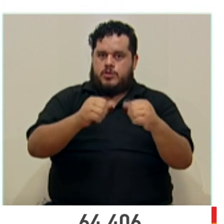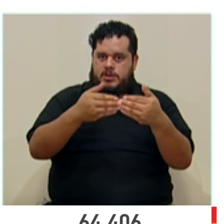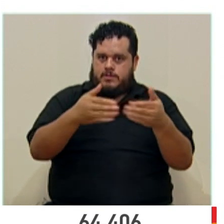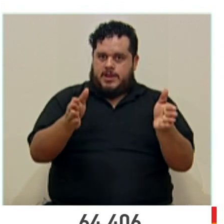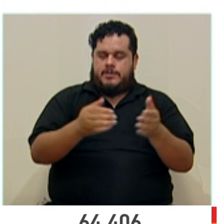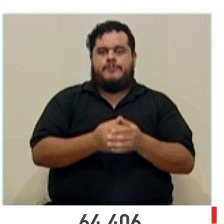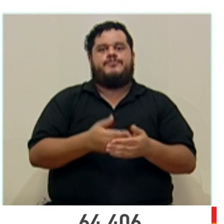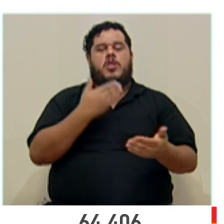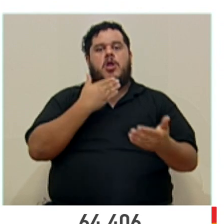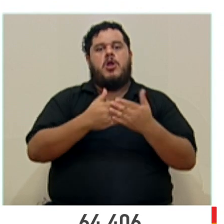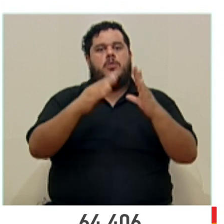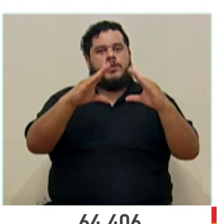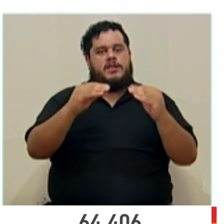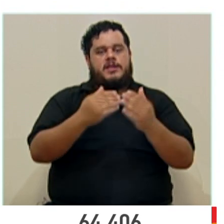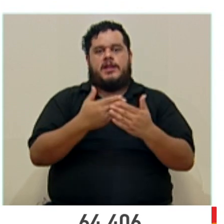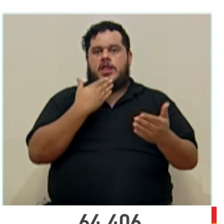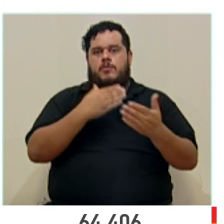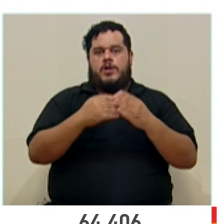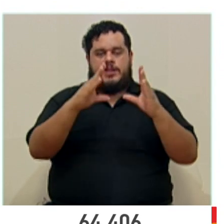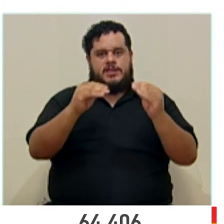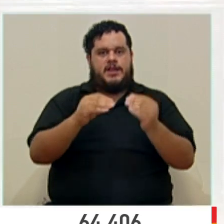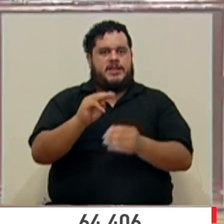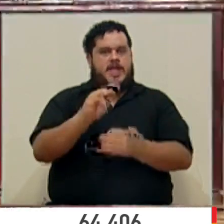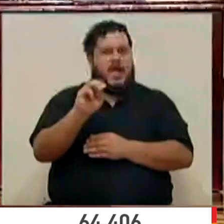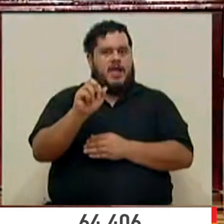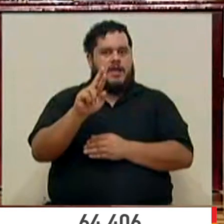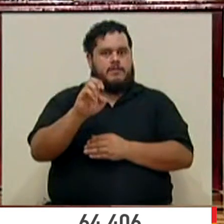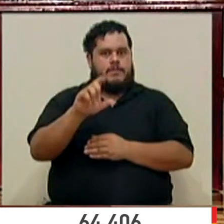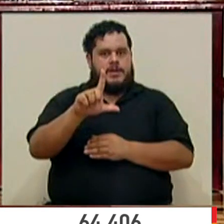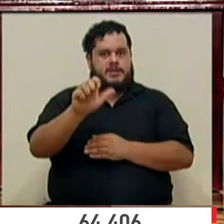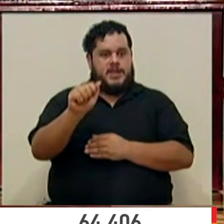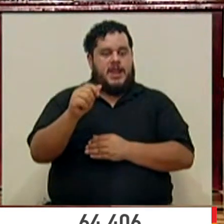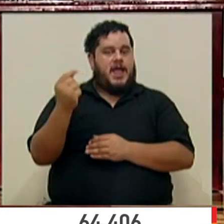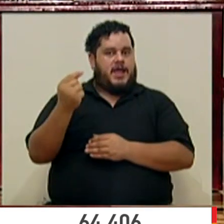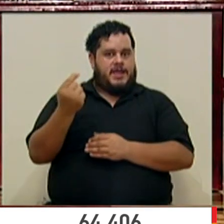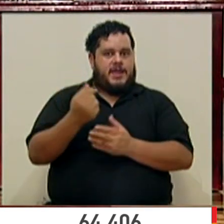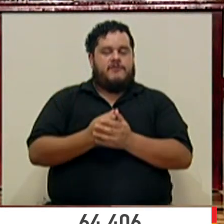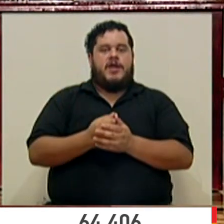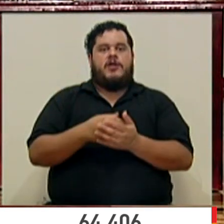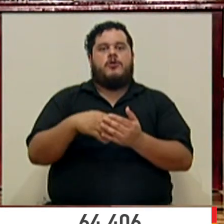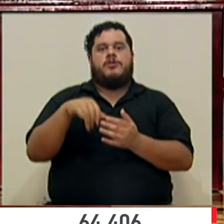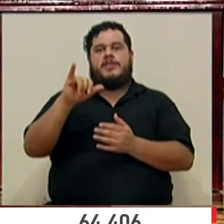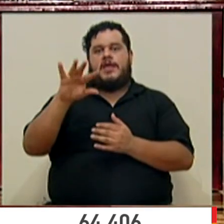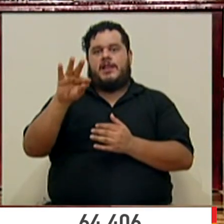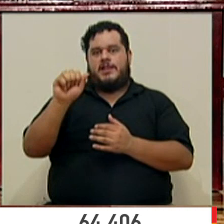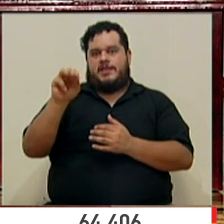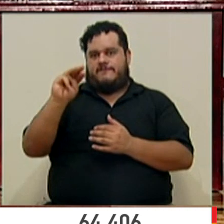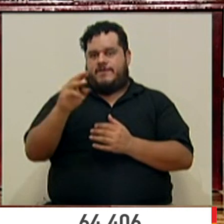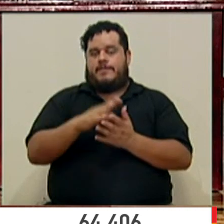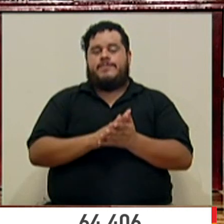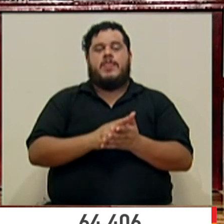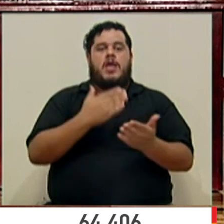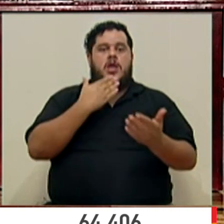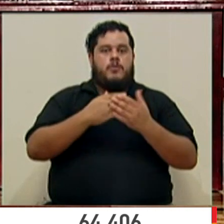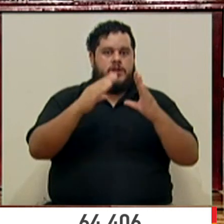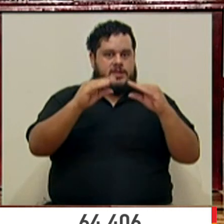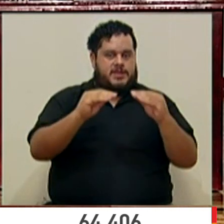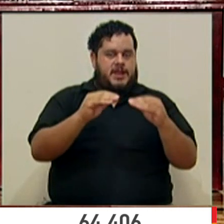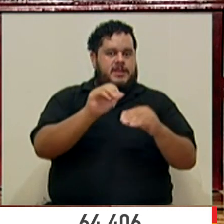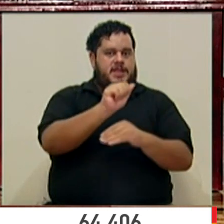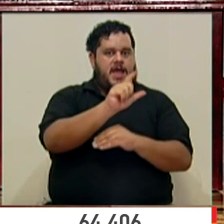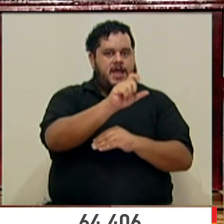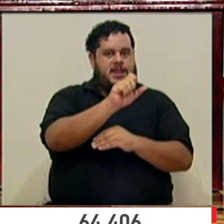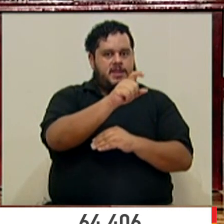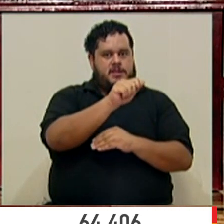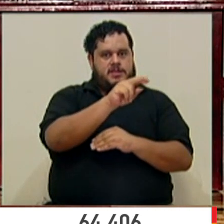Muy buenas tardes a Marcela Guerrero, presidenta ejecutiva del Instituto de Fomento y Asesoría Municipal. Muy buenas tardes a Alexander